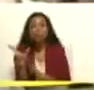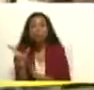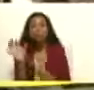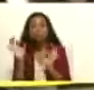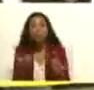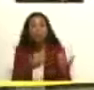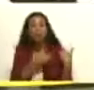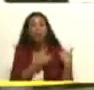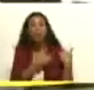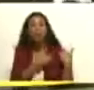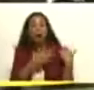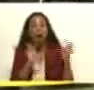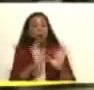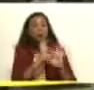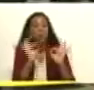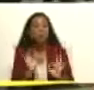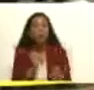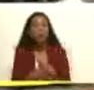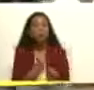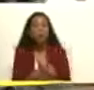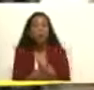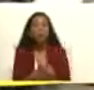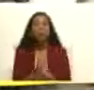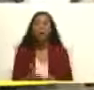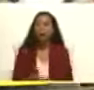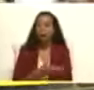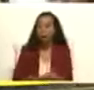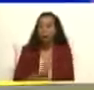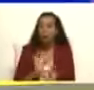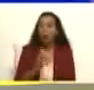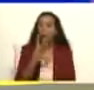tiene nuestra estructura, como lo ha dicho el presidente,